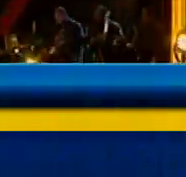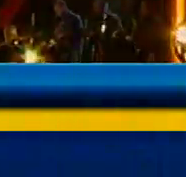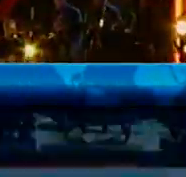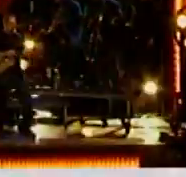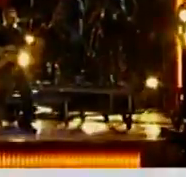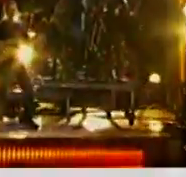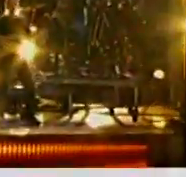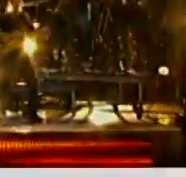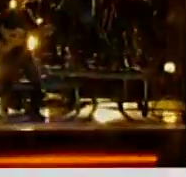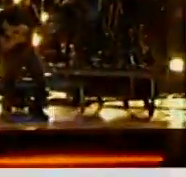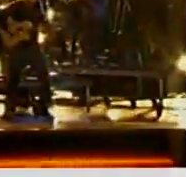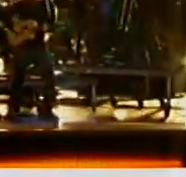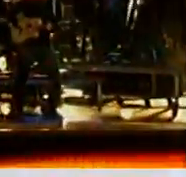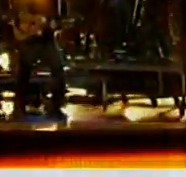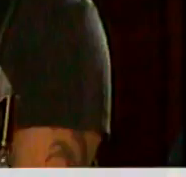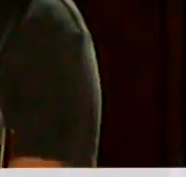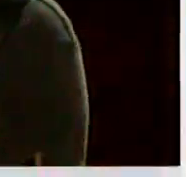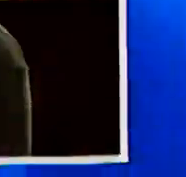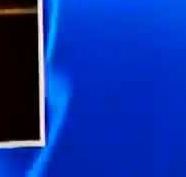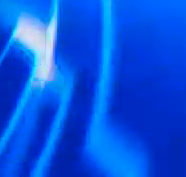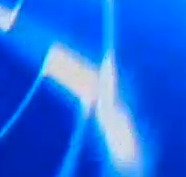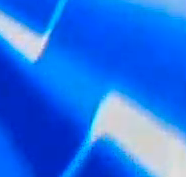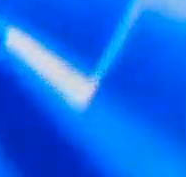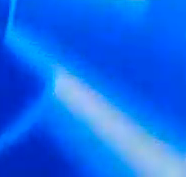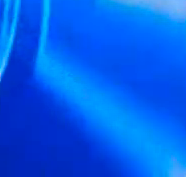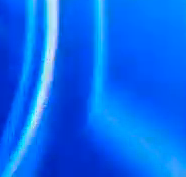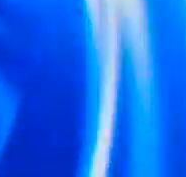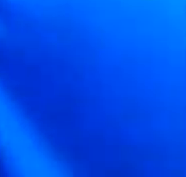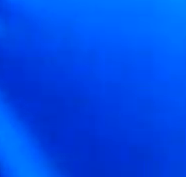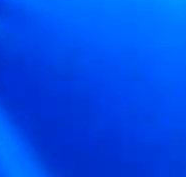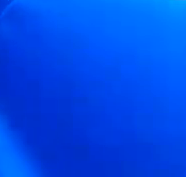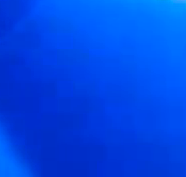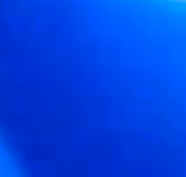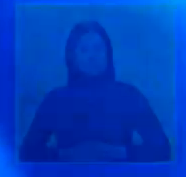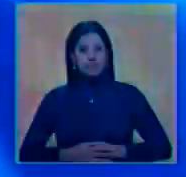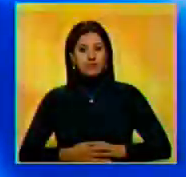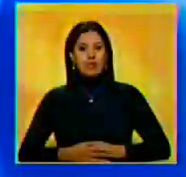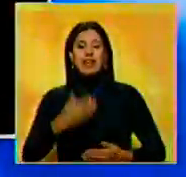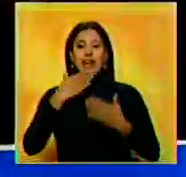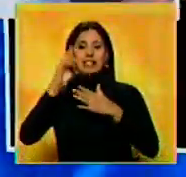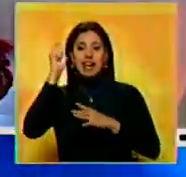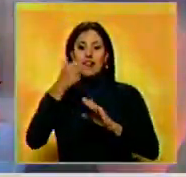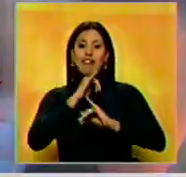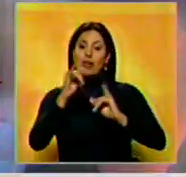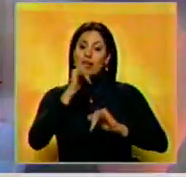que una amiga te desbarate los pies. Gracias, David, con ese regalo musical, amigos. Hasta aquí la presente emisión.